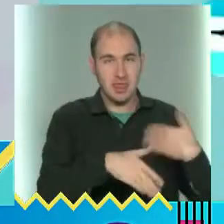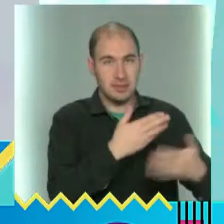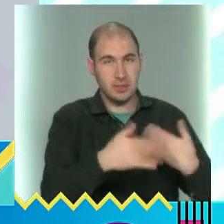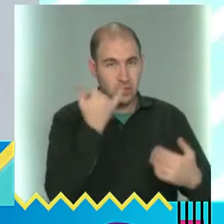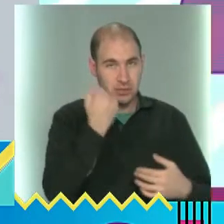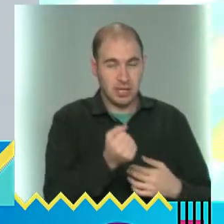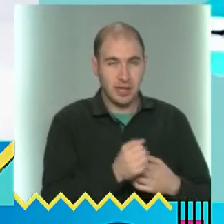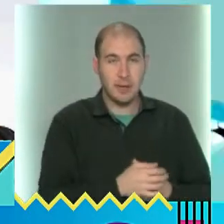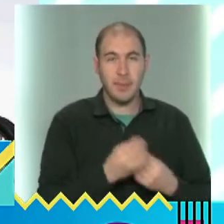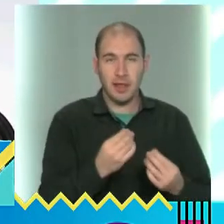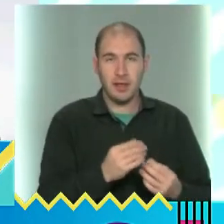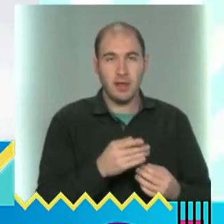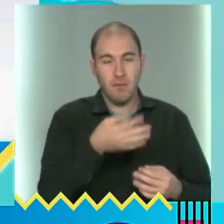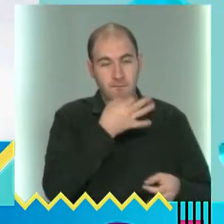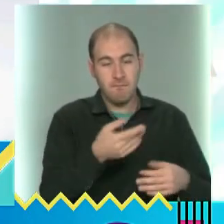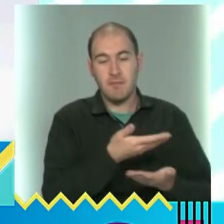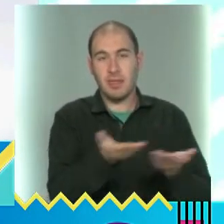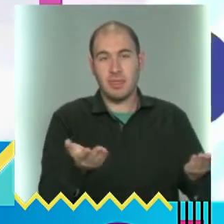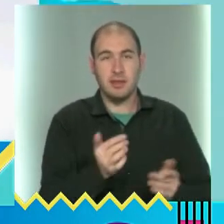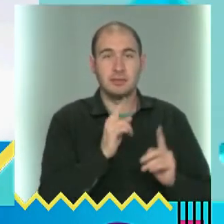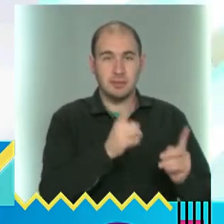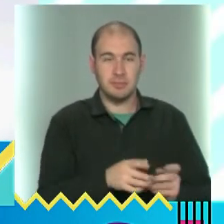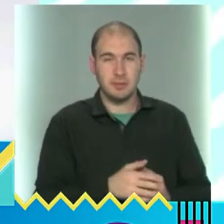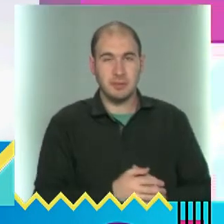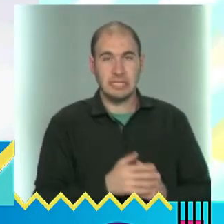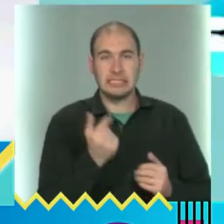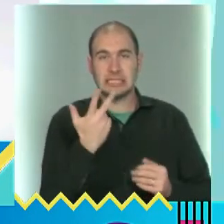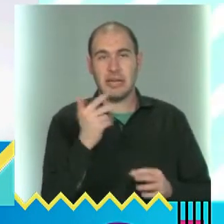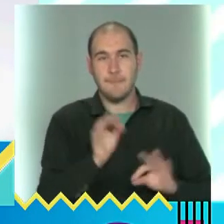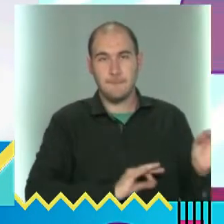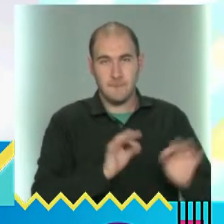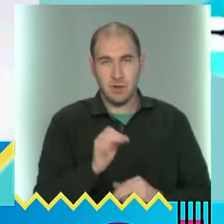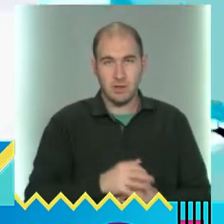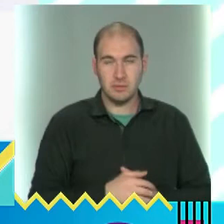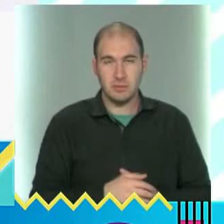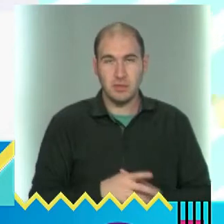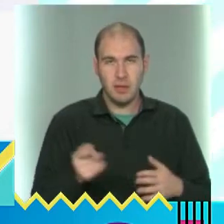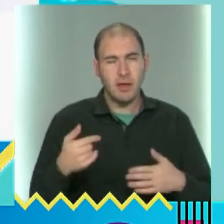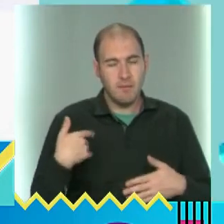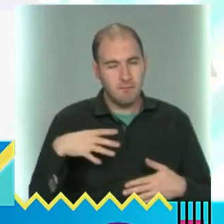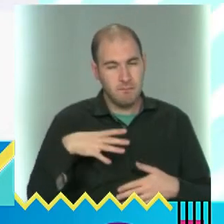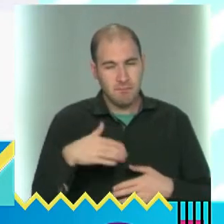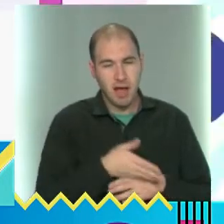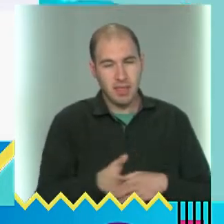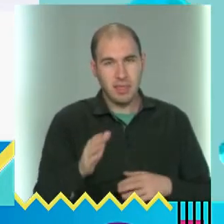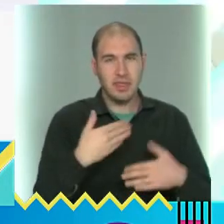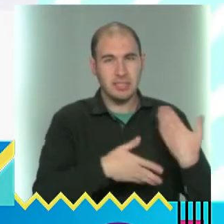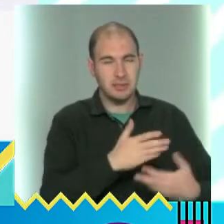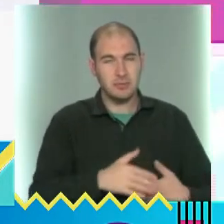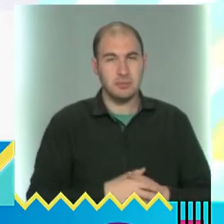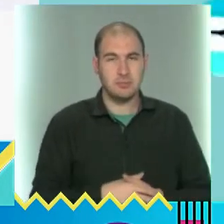para salir al mercado, y tenemos 3 proyectos encaminados pues, en su desarrollo,